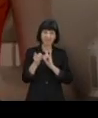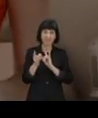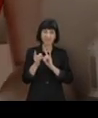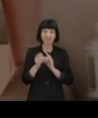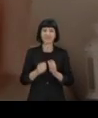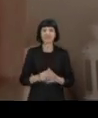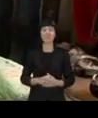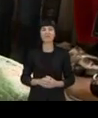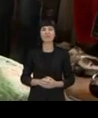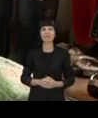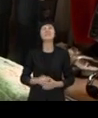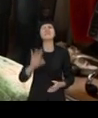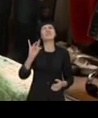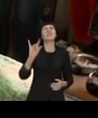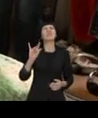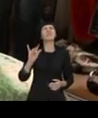Es él otra vez, ¿no?